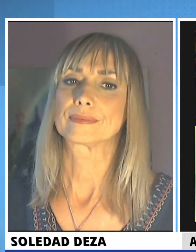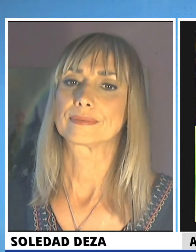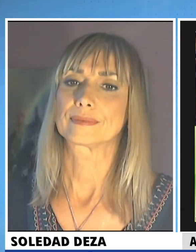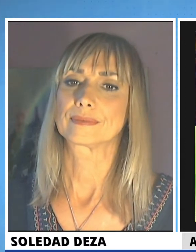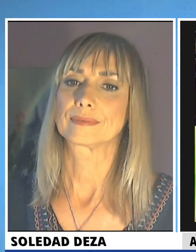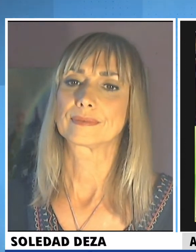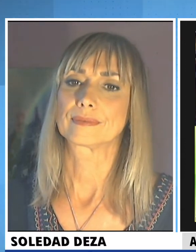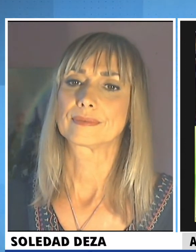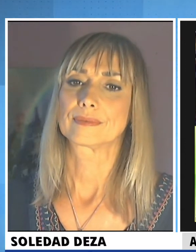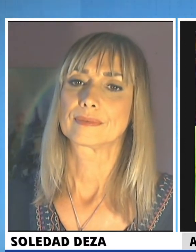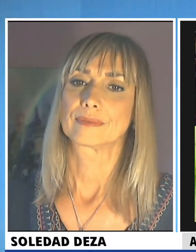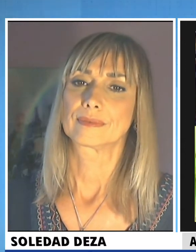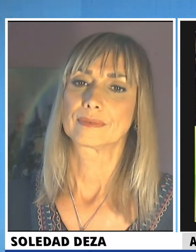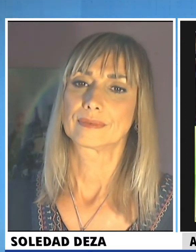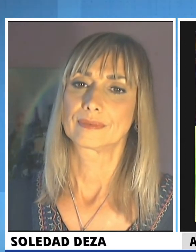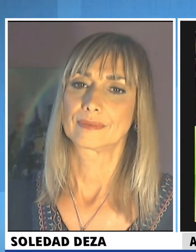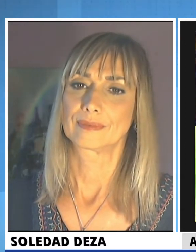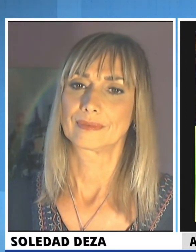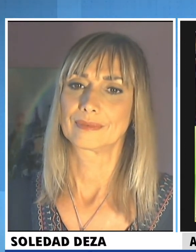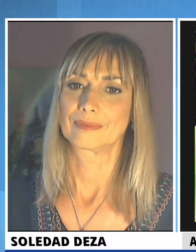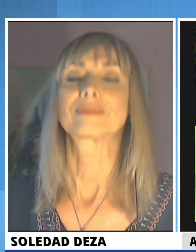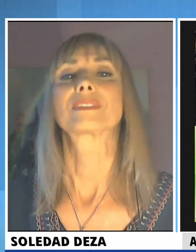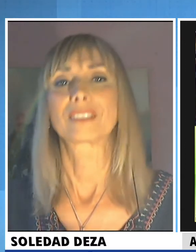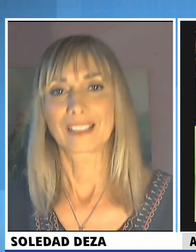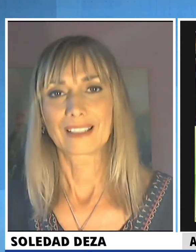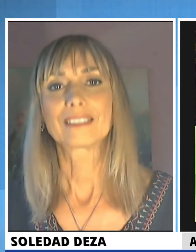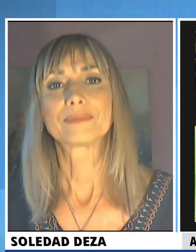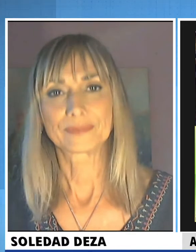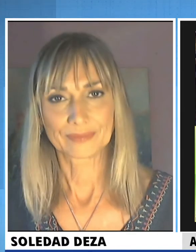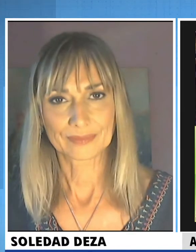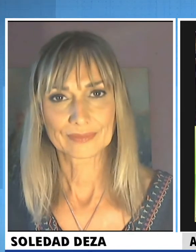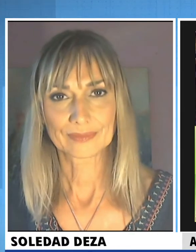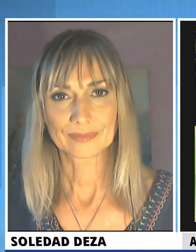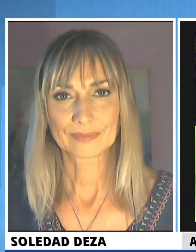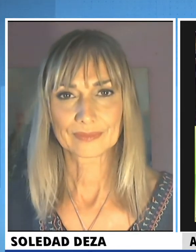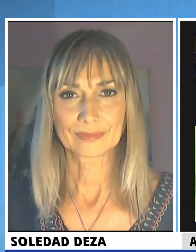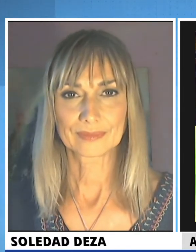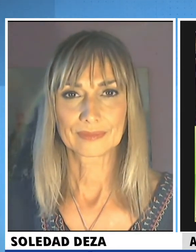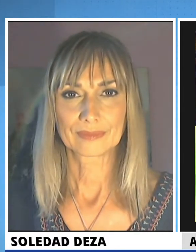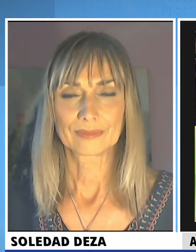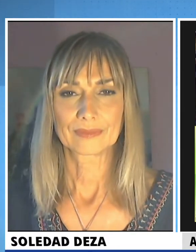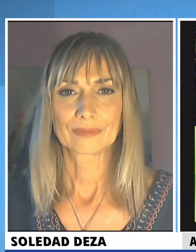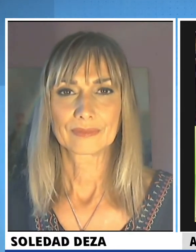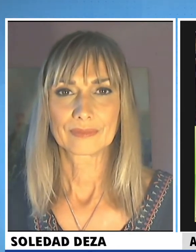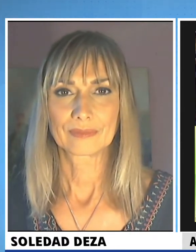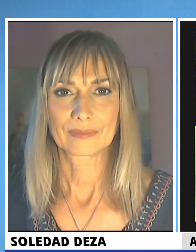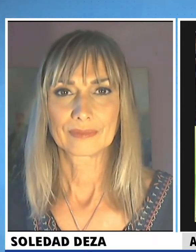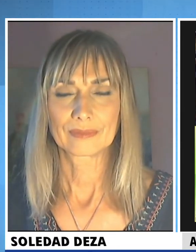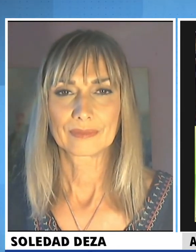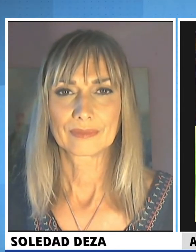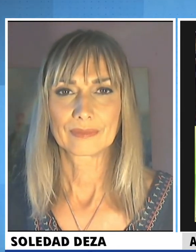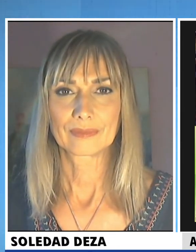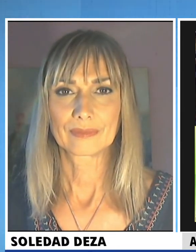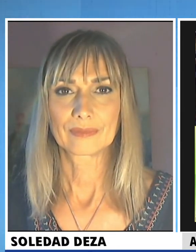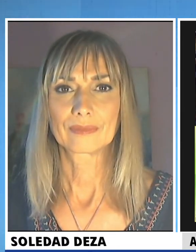paternalistas es el de querer salvar a la víctima, ¿no? Entonces la víctima tiene que hacer, voy a dar el